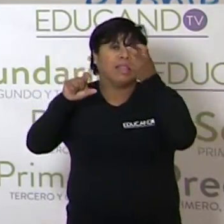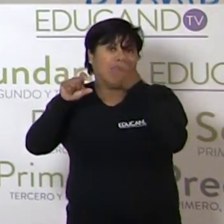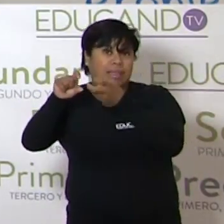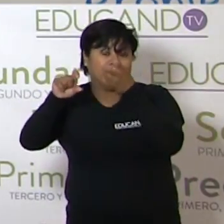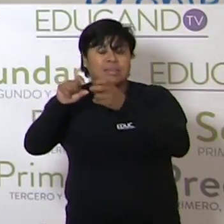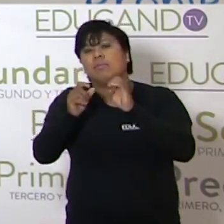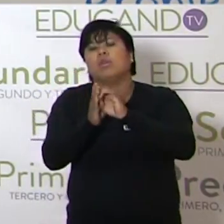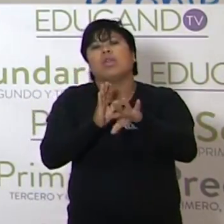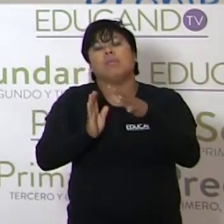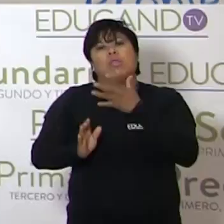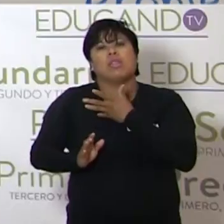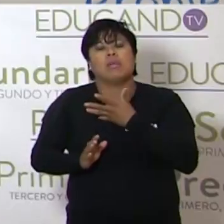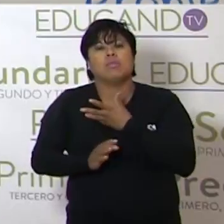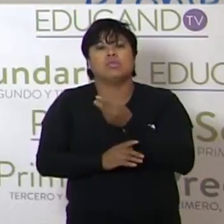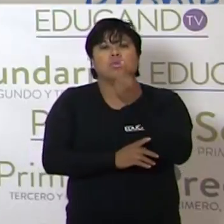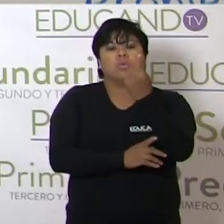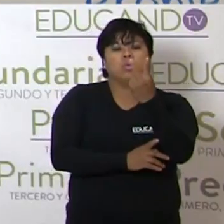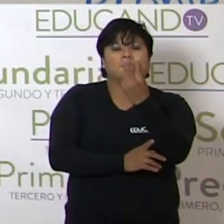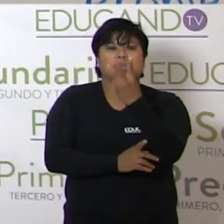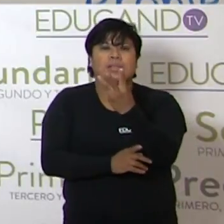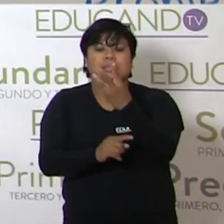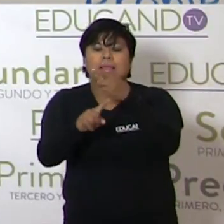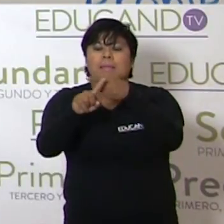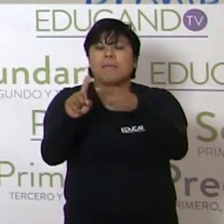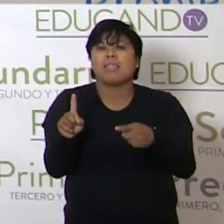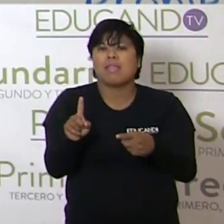que tiene 1, 2, 3 estrellitas y media.